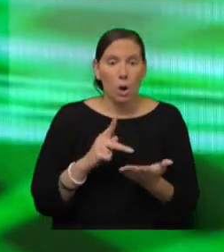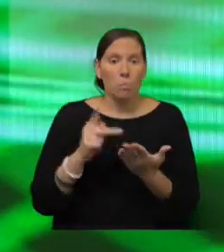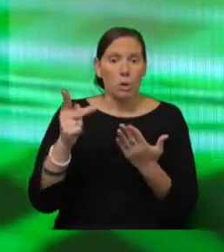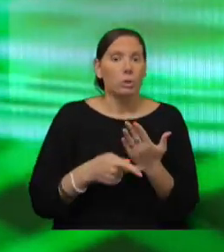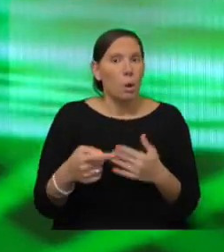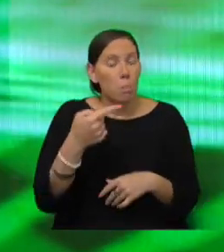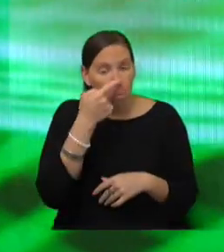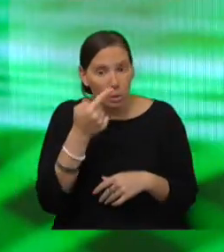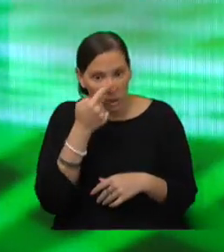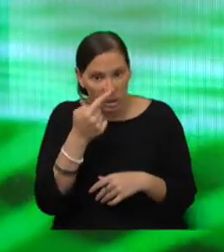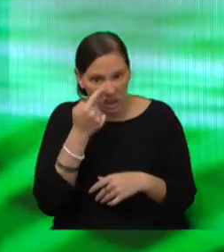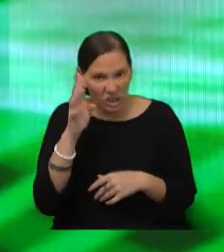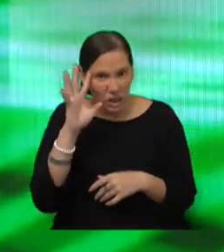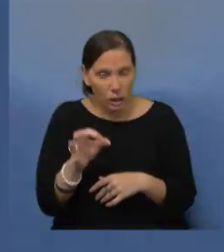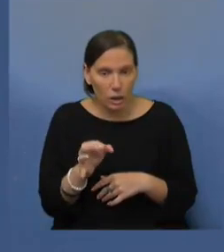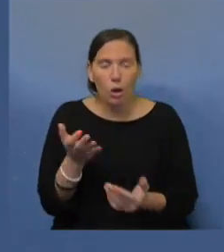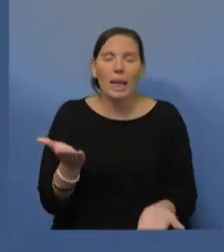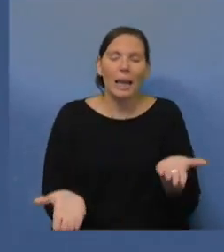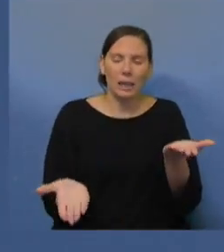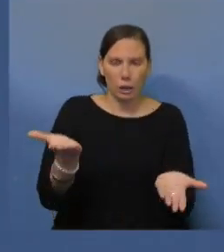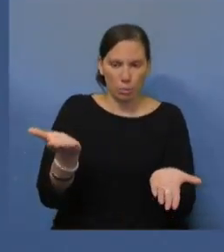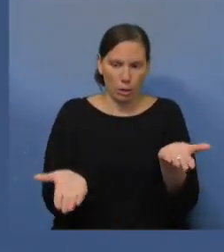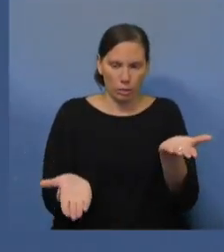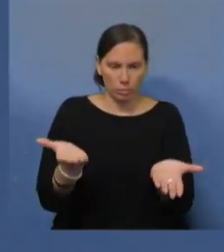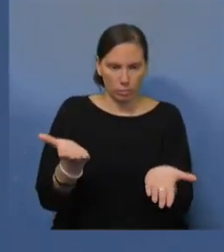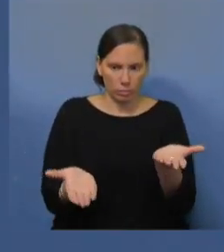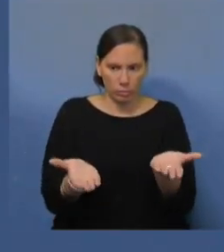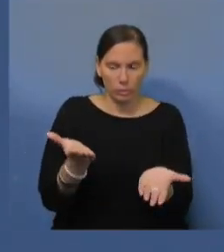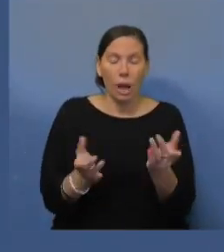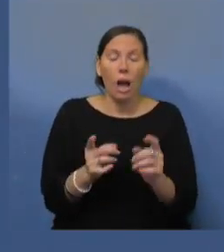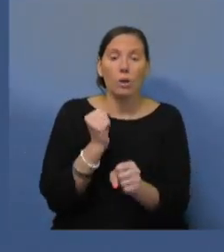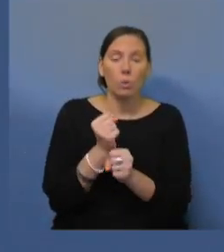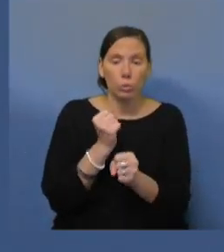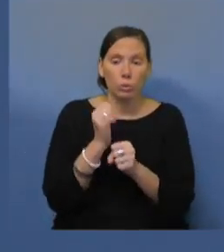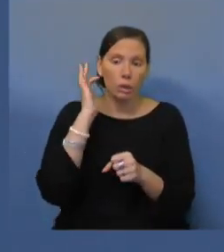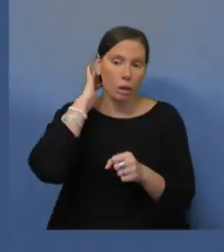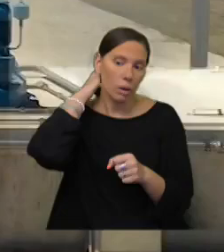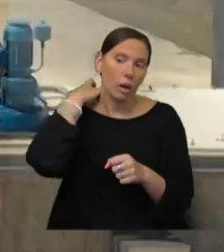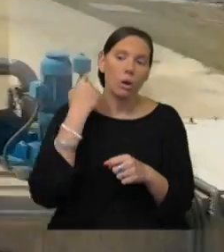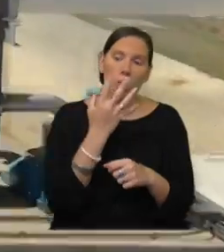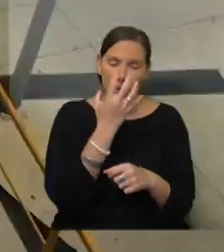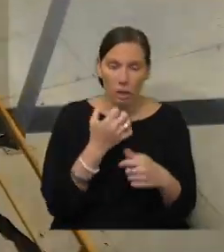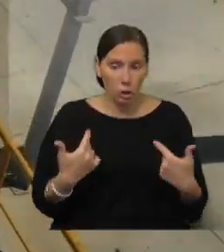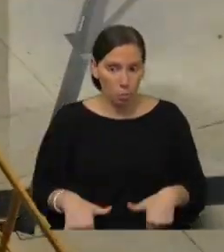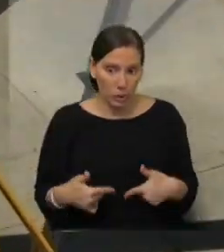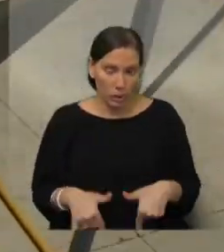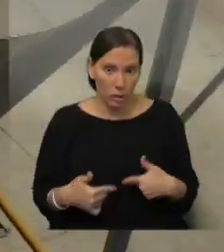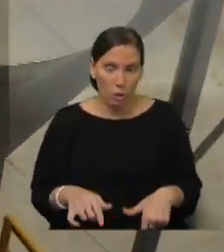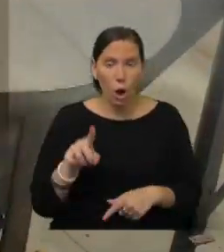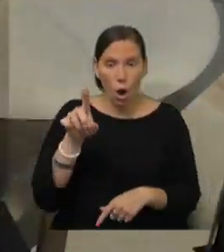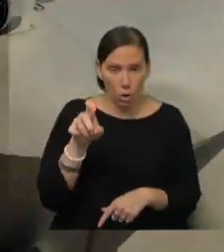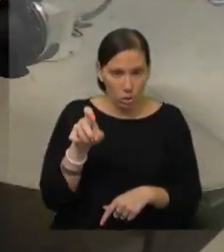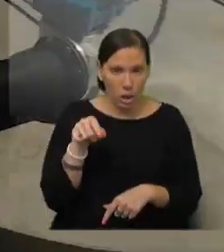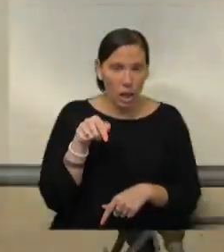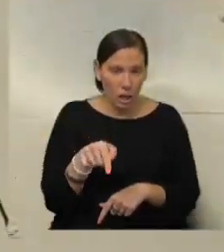bien interesante yo creo que la clave es el equilibrio hay críticas en todos lados yo lo que digo que también hay un trabajo muy serio de parte del ministerio y de parte de la ose